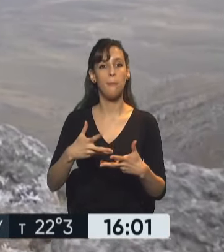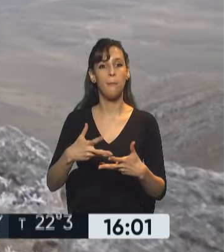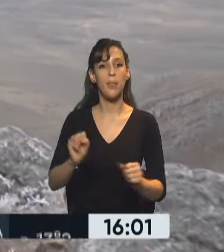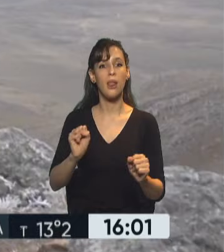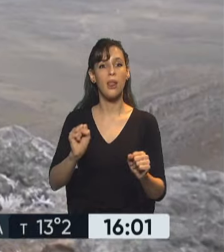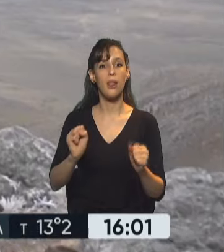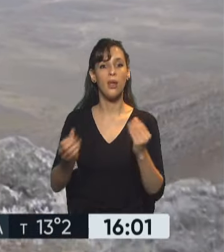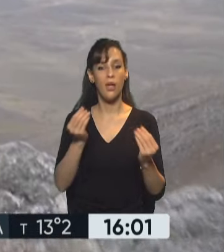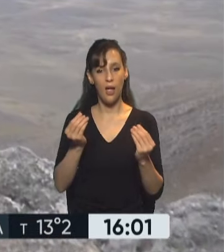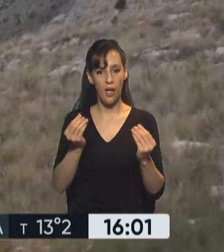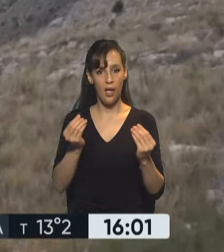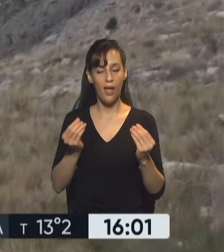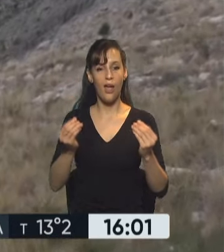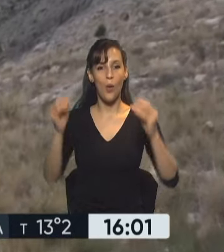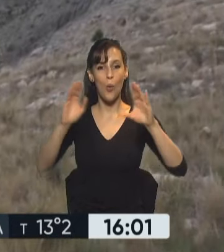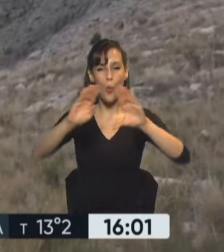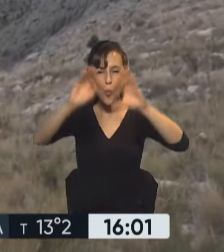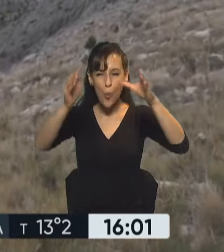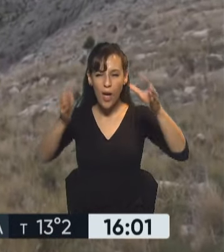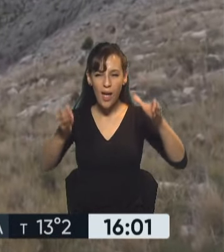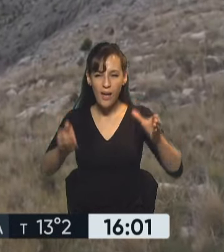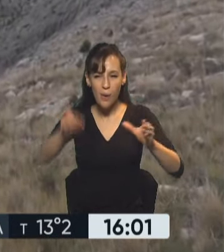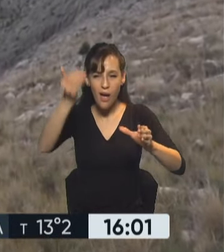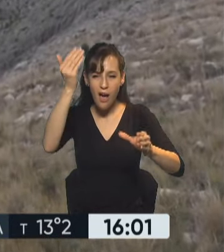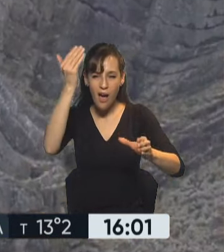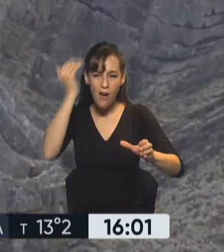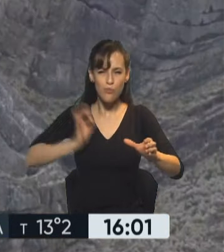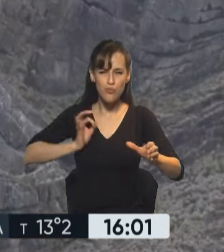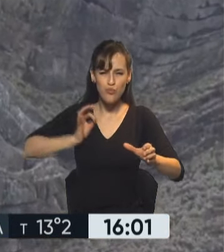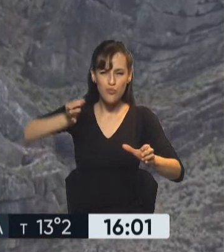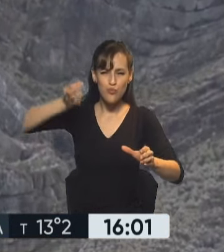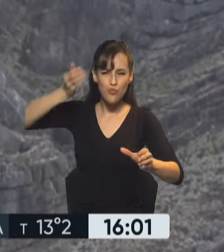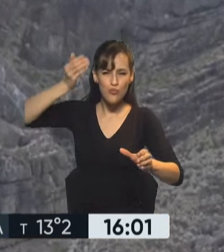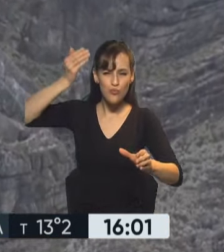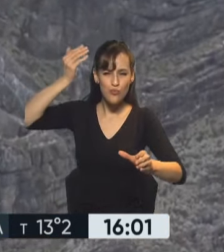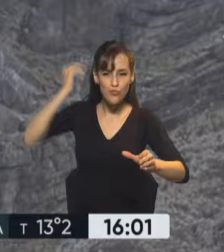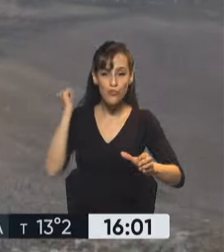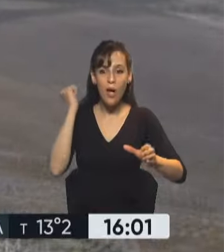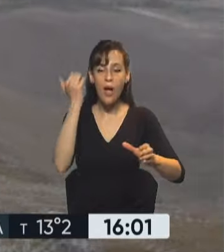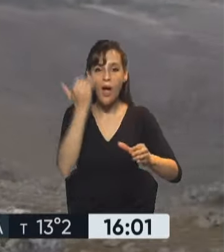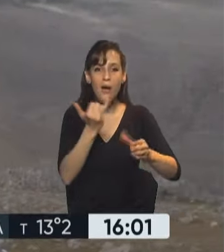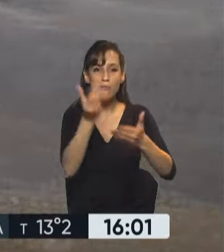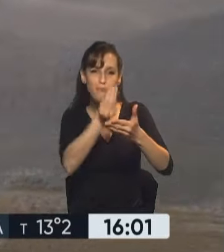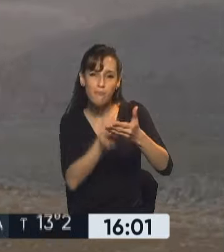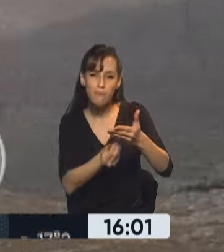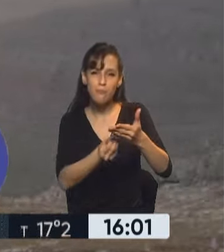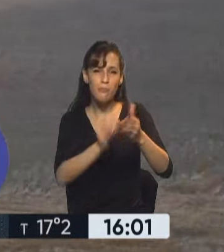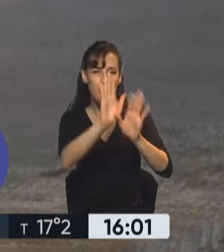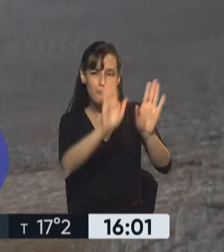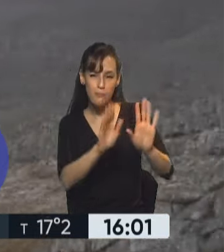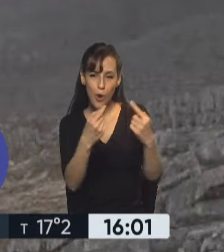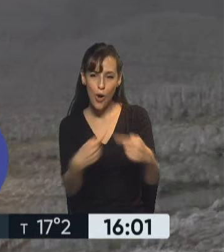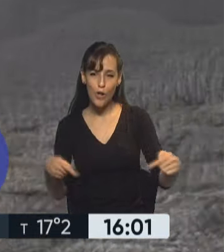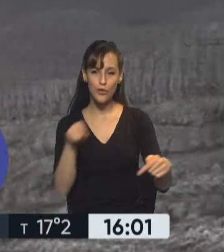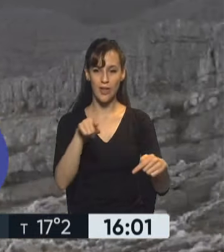hallaron grabados rupestres de miles de años de antigüedad en un cerro de la Reserva Natural Sierras Grandes. Así